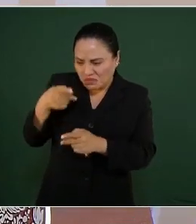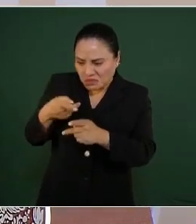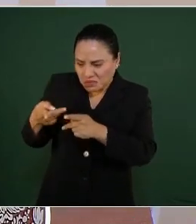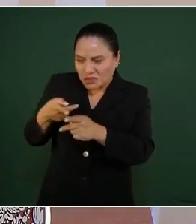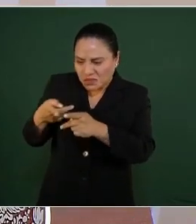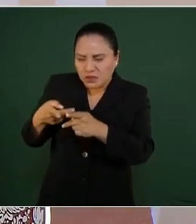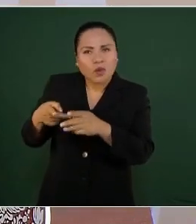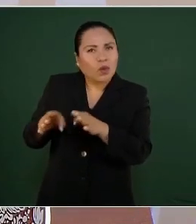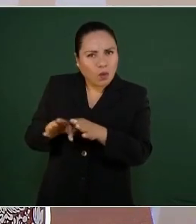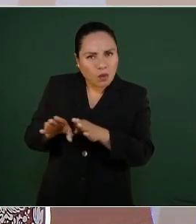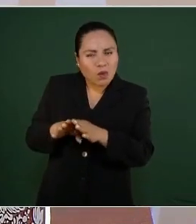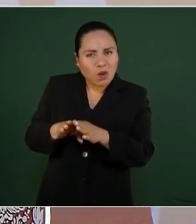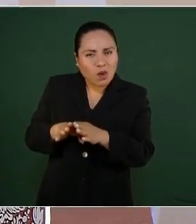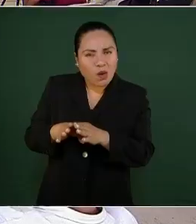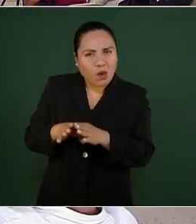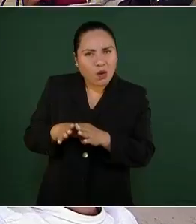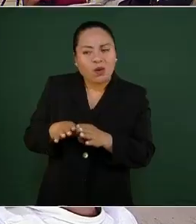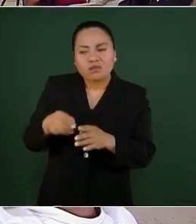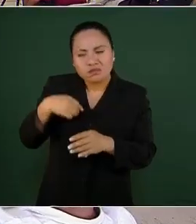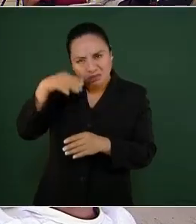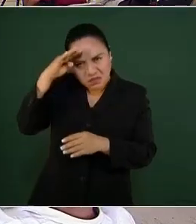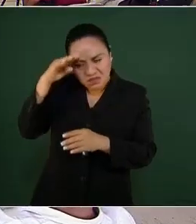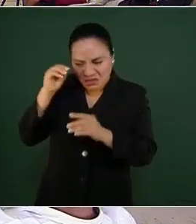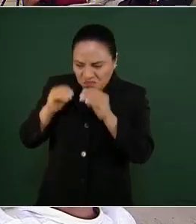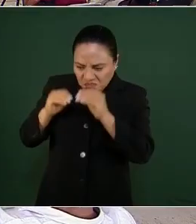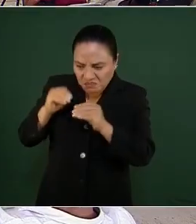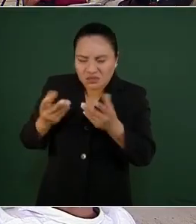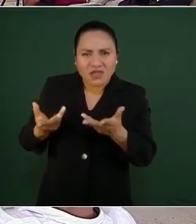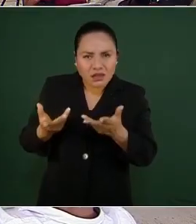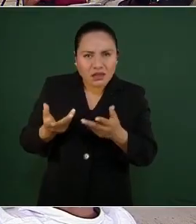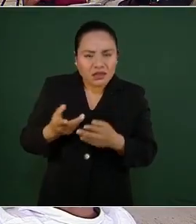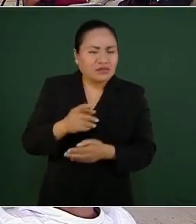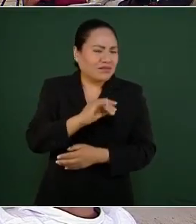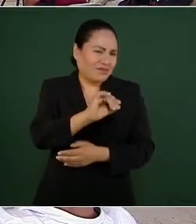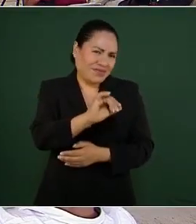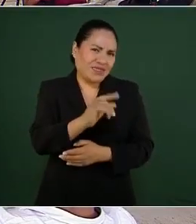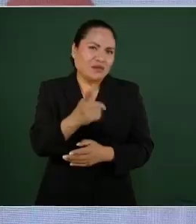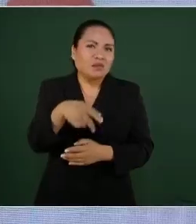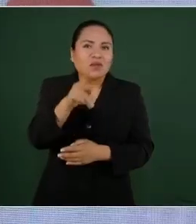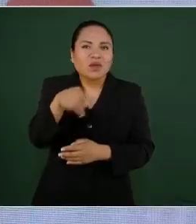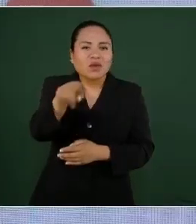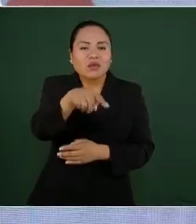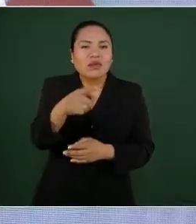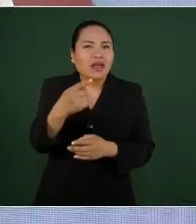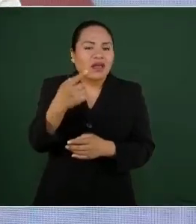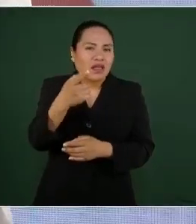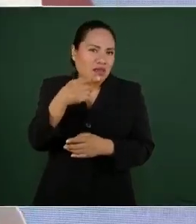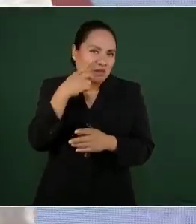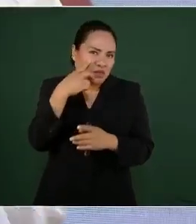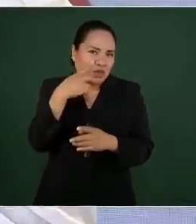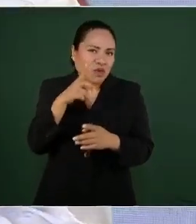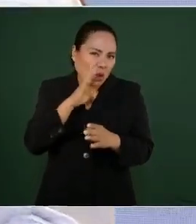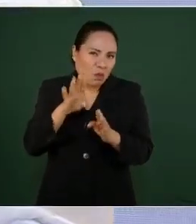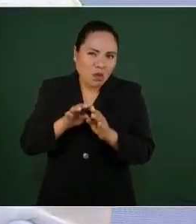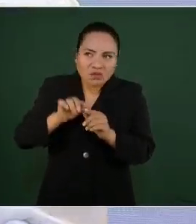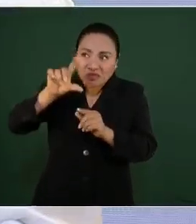Sí, sí, sí, pero depende cómo veas los números. Yo te voy a mostrar,